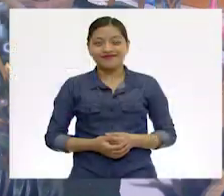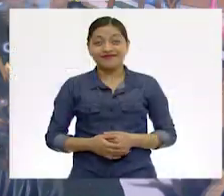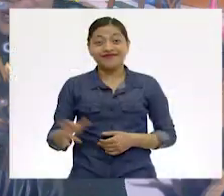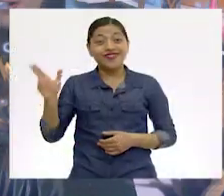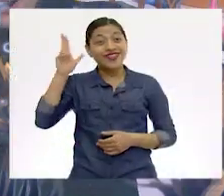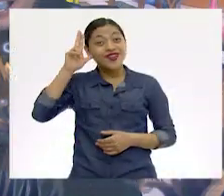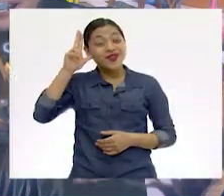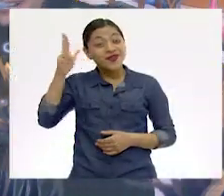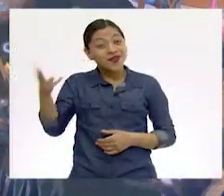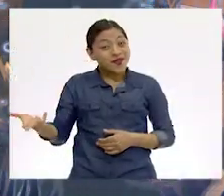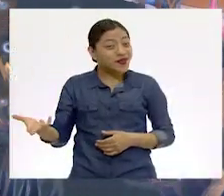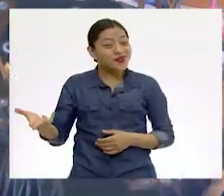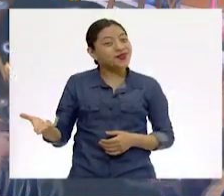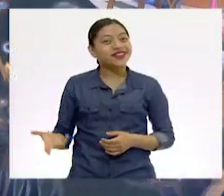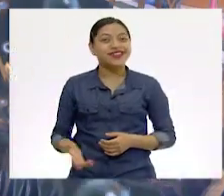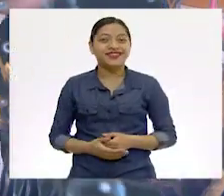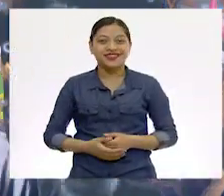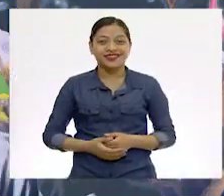Que diga hola.